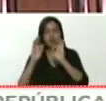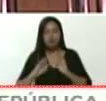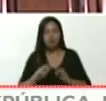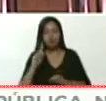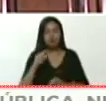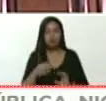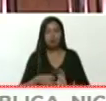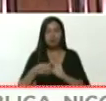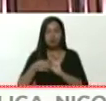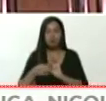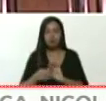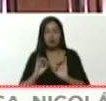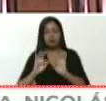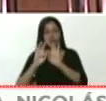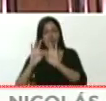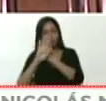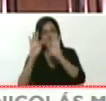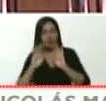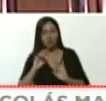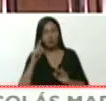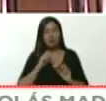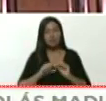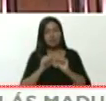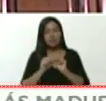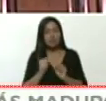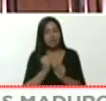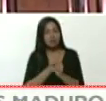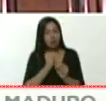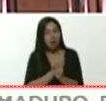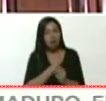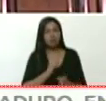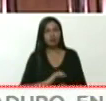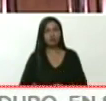articularlas, expandirlas. Para